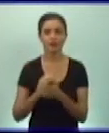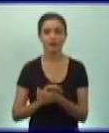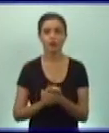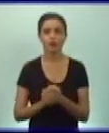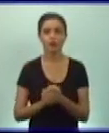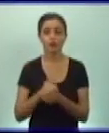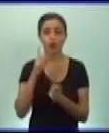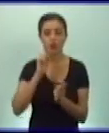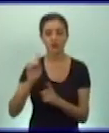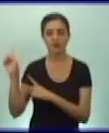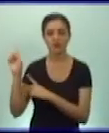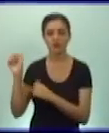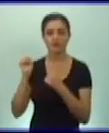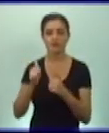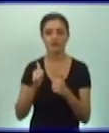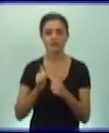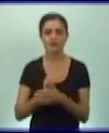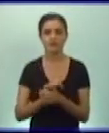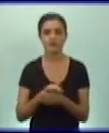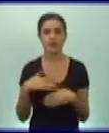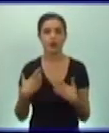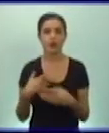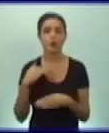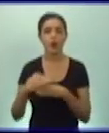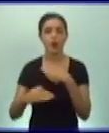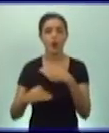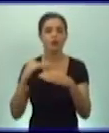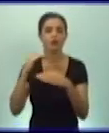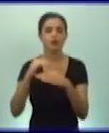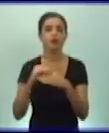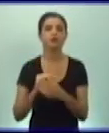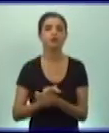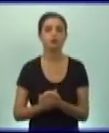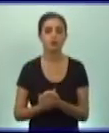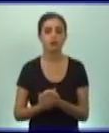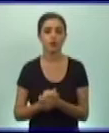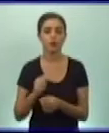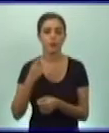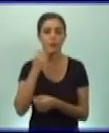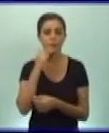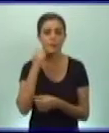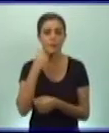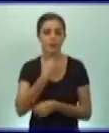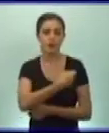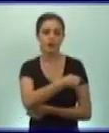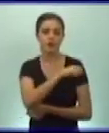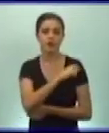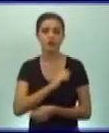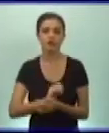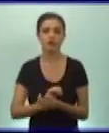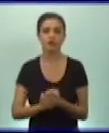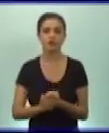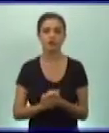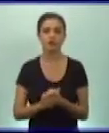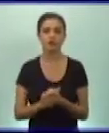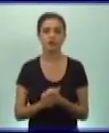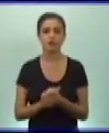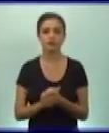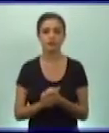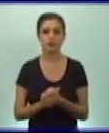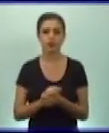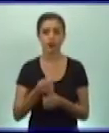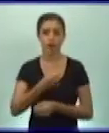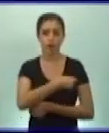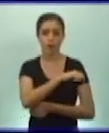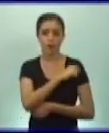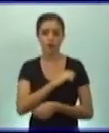bien. Veamos cómo siguió aumentando esa población de 60 años y más. Fíjense, si observamos en este año, la población